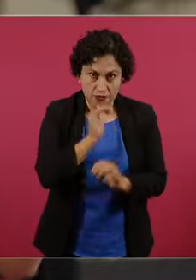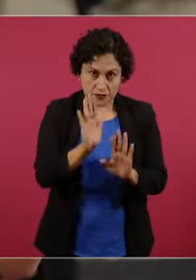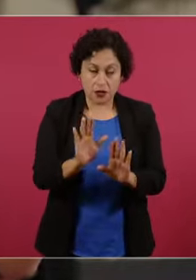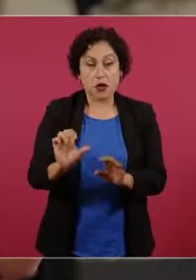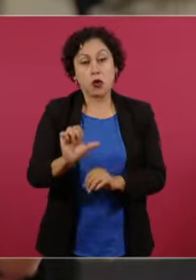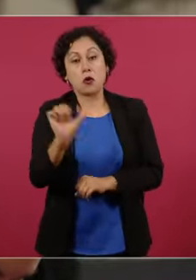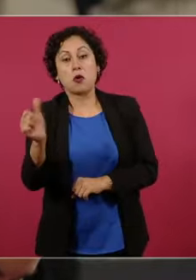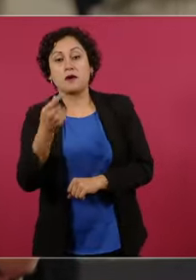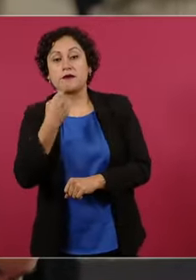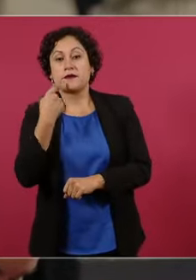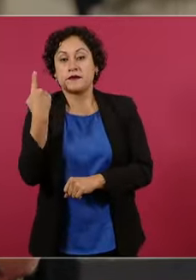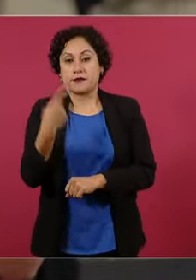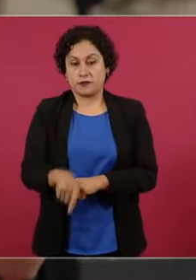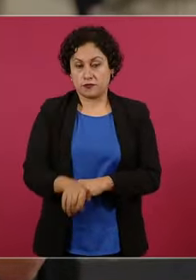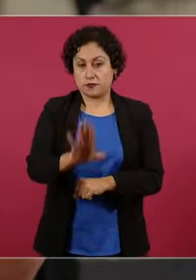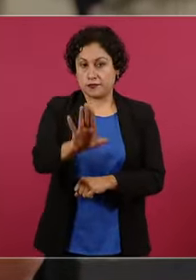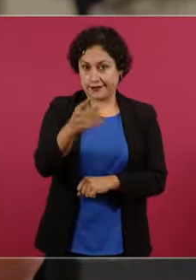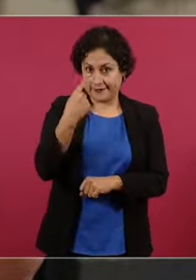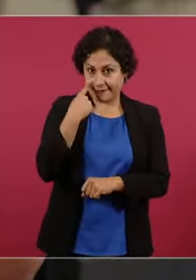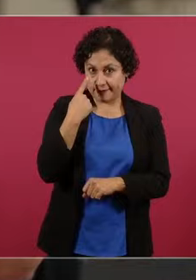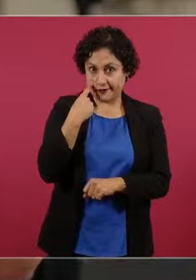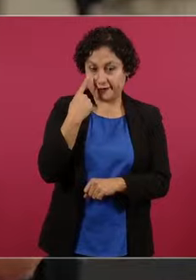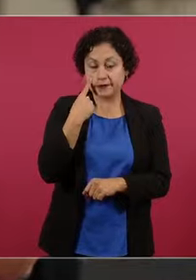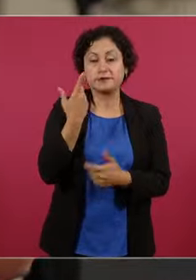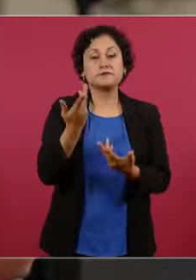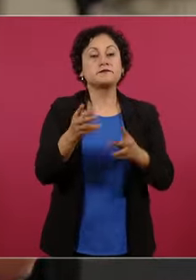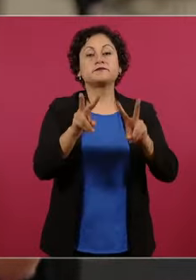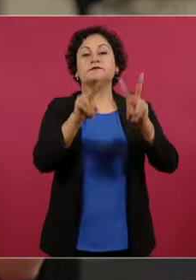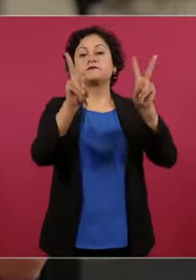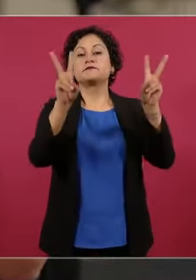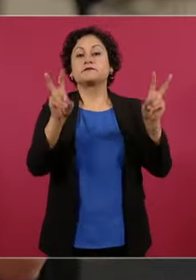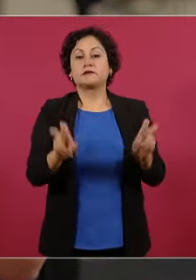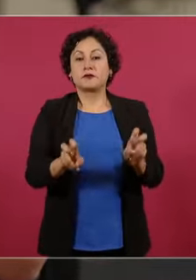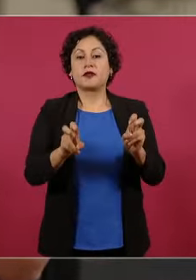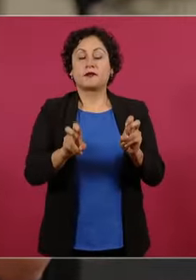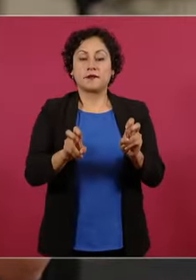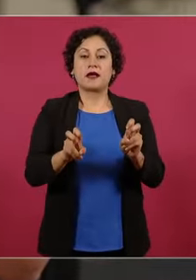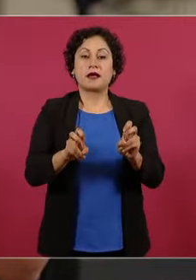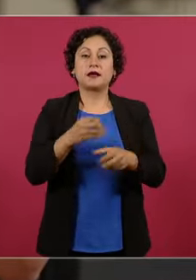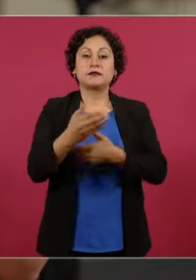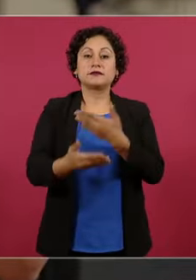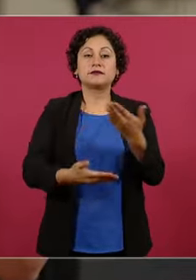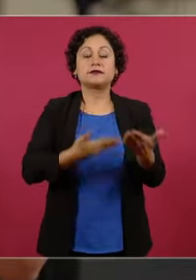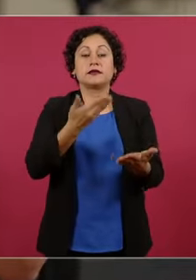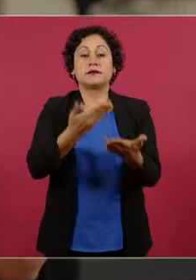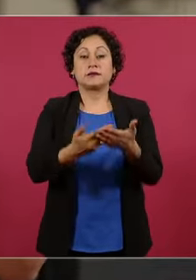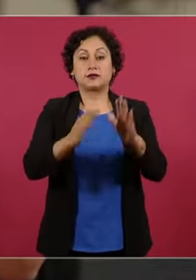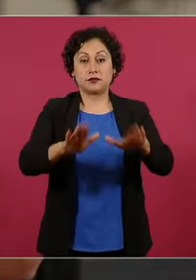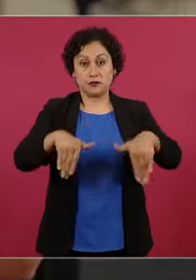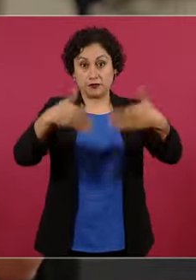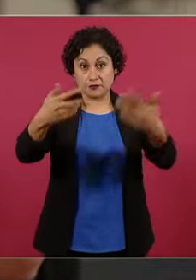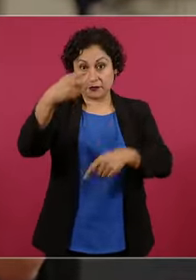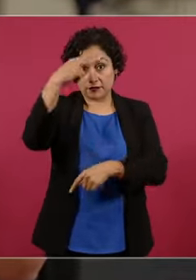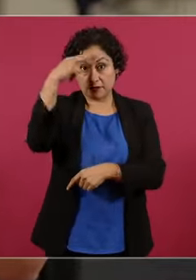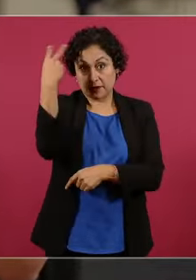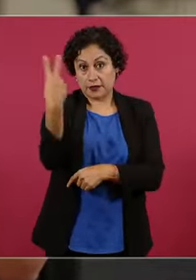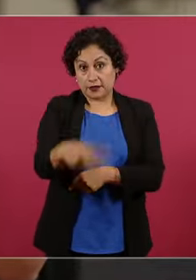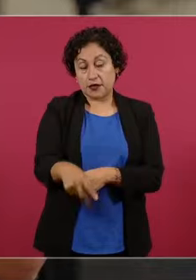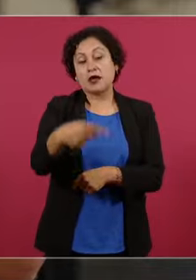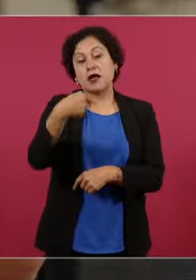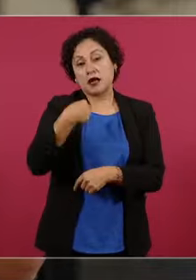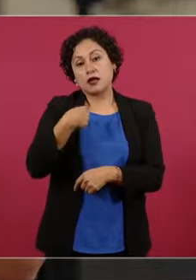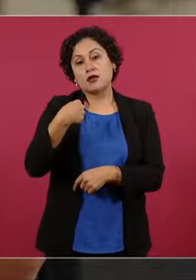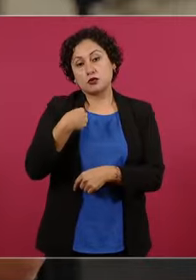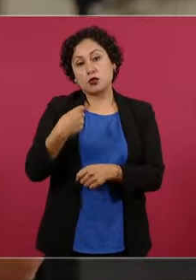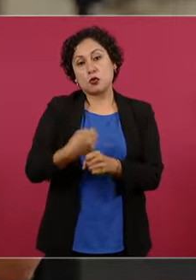hablado del servicio exterior mexicano. Tuve la oportunidad de estar en Orlando, Florida, en Estados